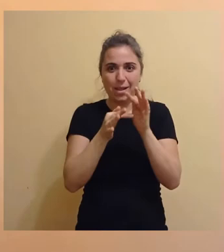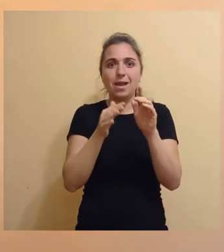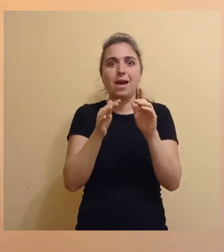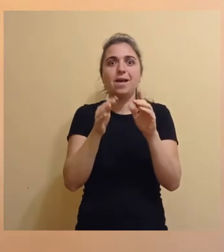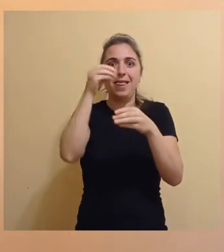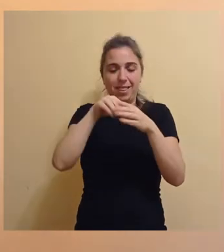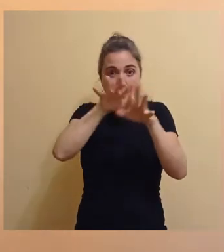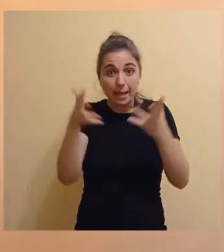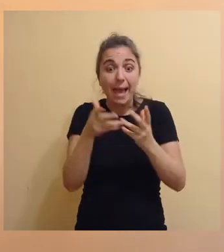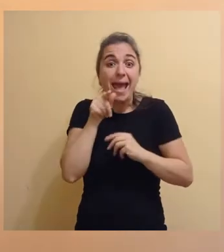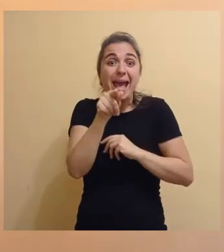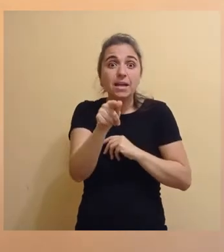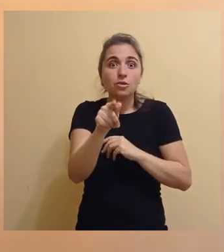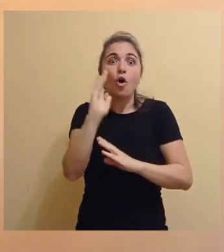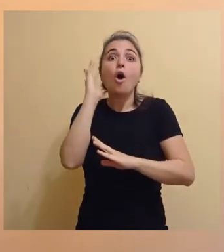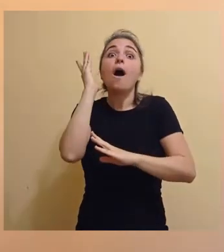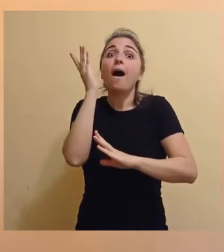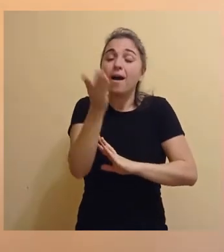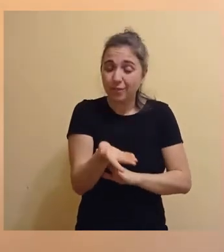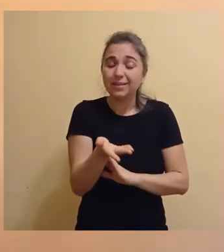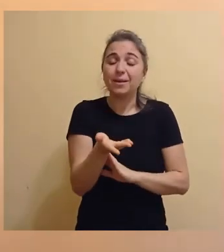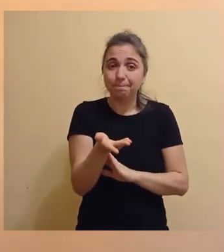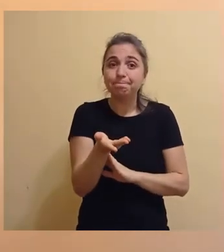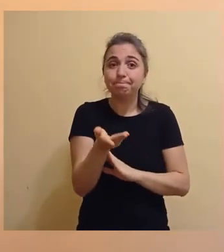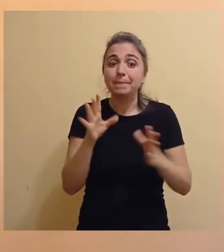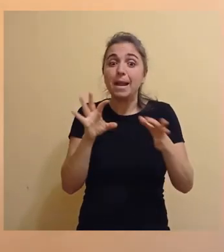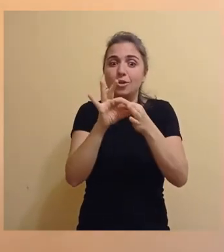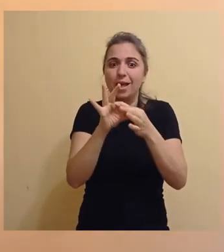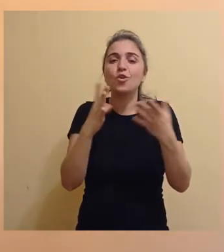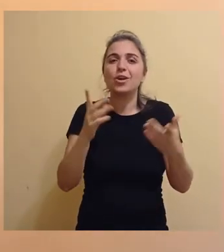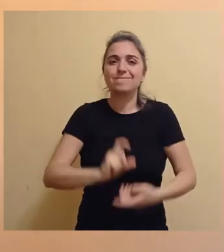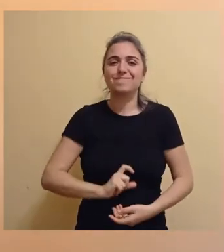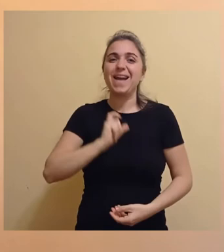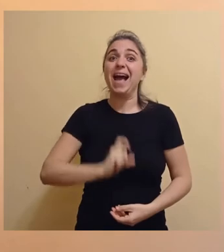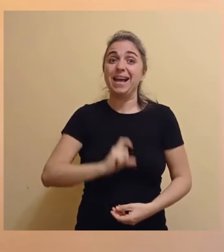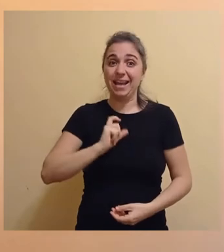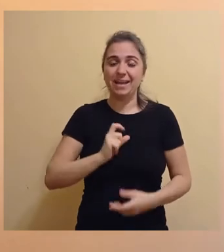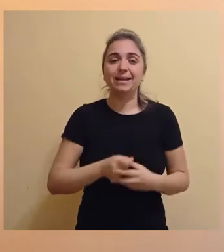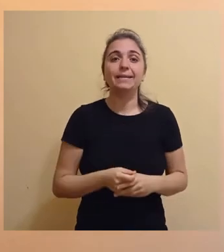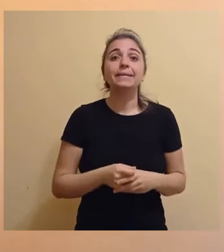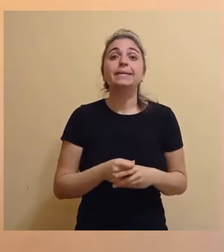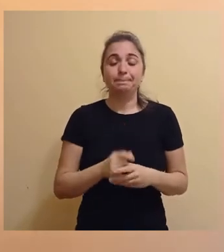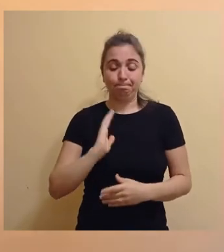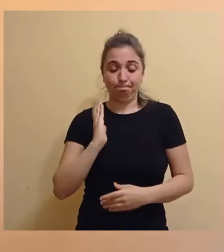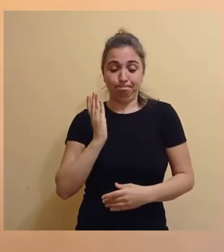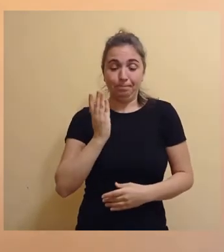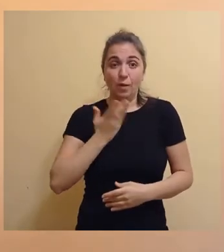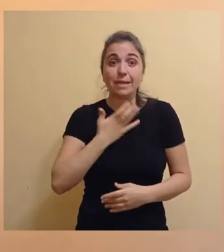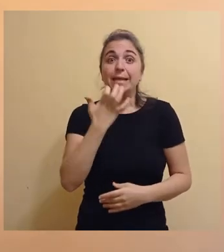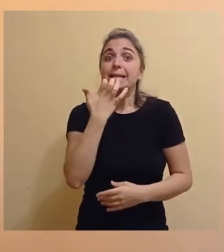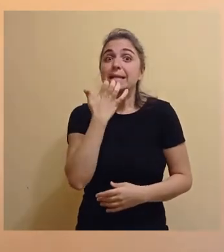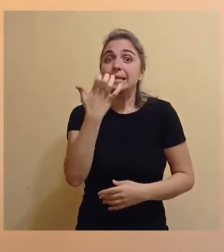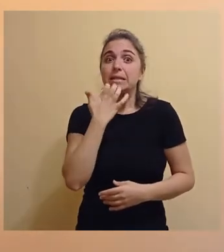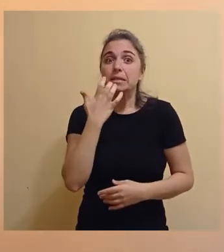constante. ¿Qué pasa? Que eso afecta mucho a nivel de la autoestima, ¿no? De las y los